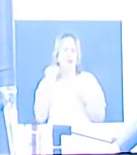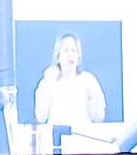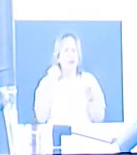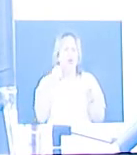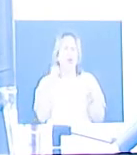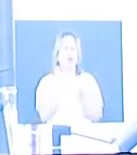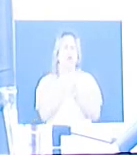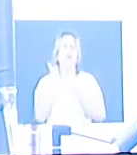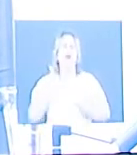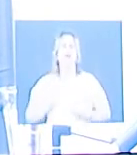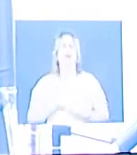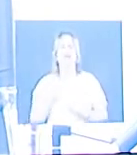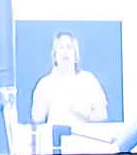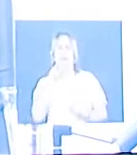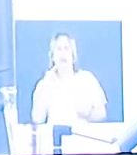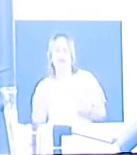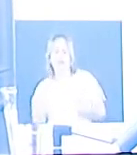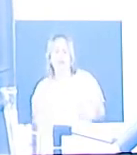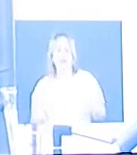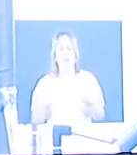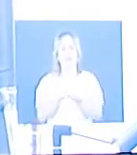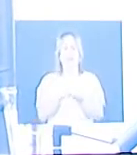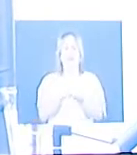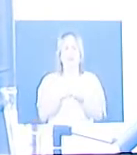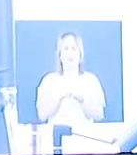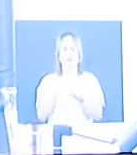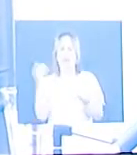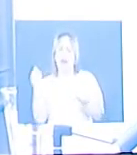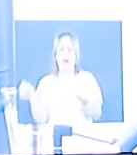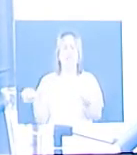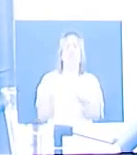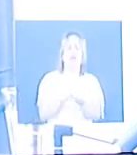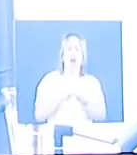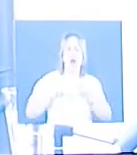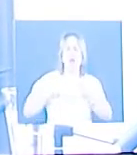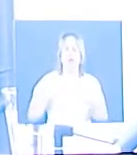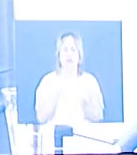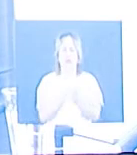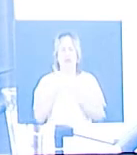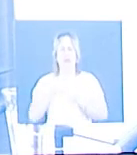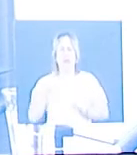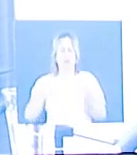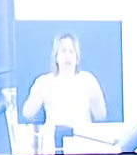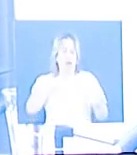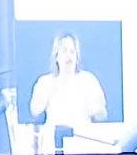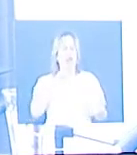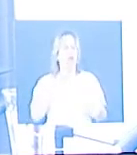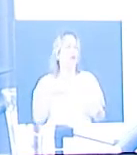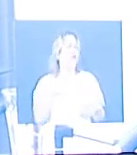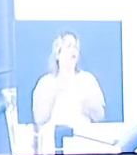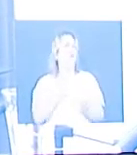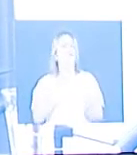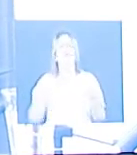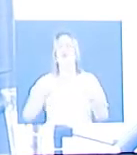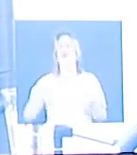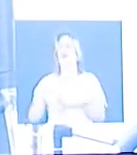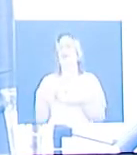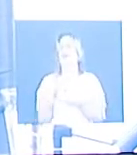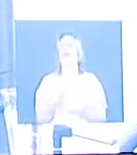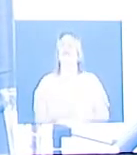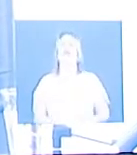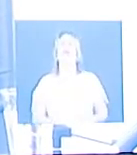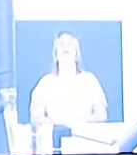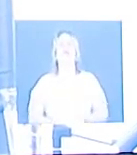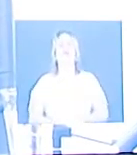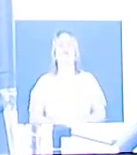este programa televisivo y que se haga toda una cadena, sino más bien ese seguimiento de ese tema central. ¿Por dónde van